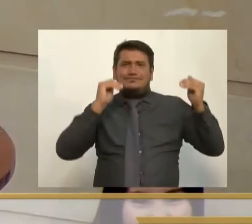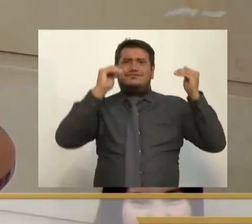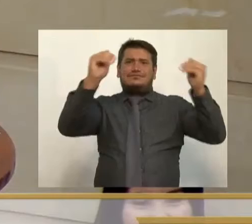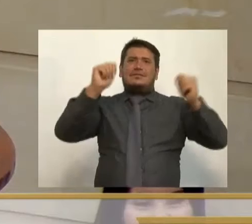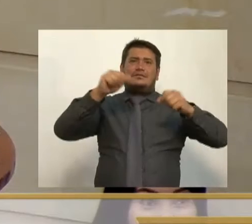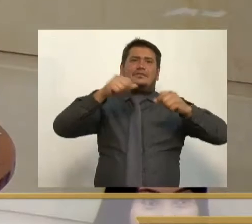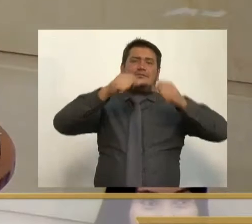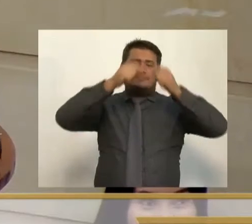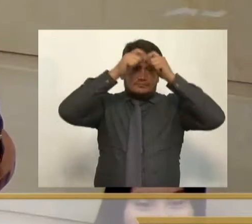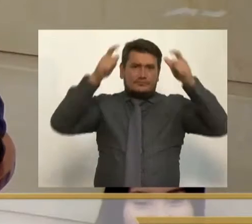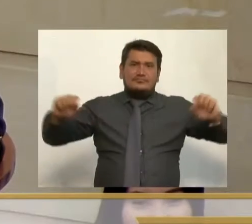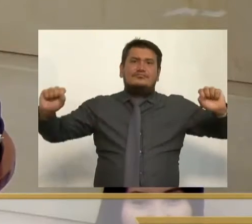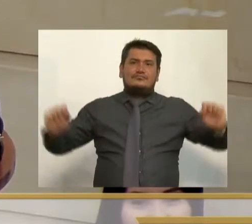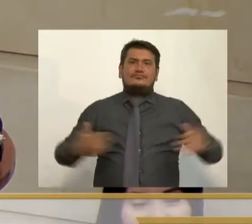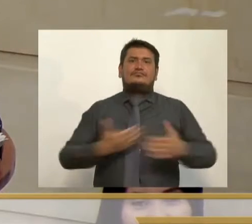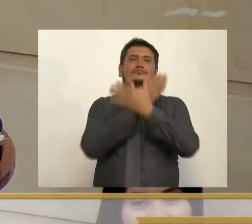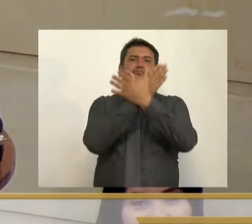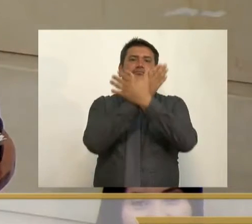de la República.